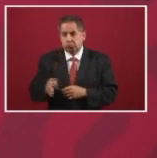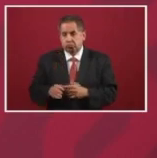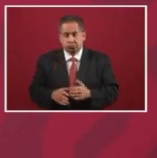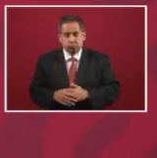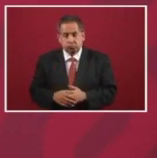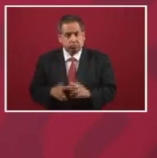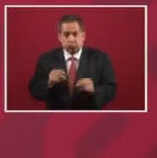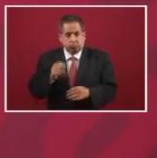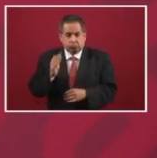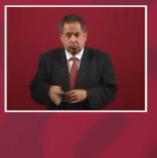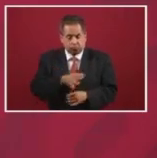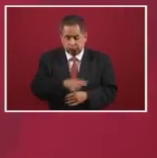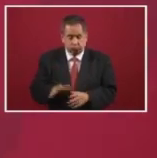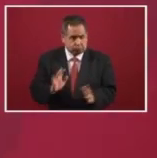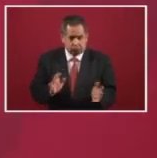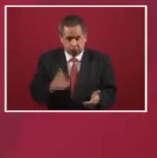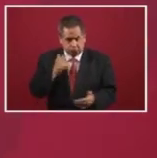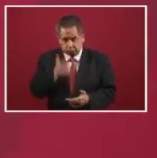No lo acepta.